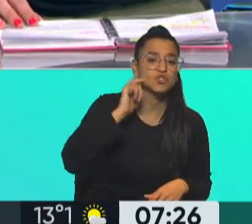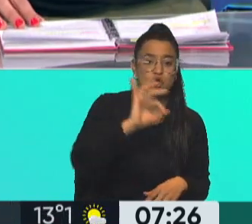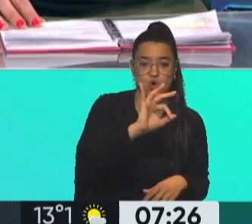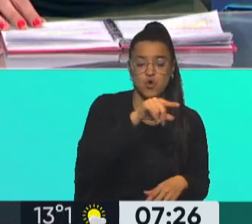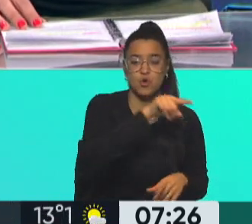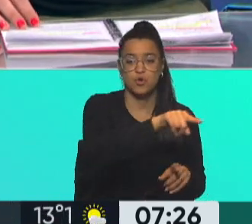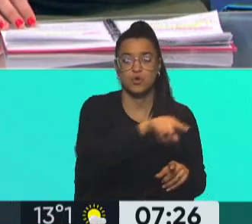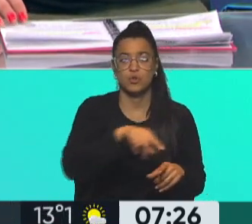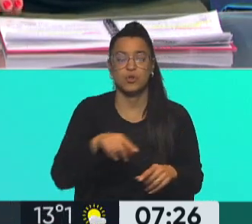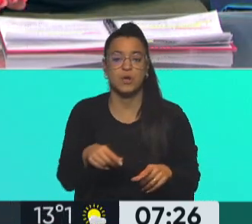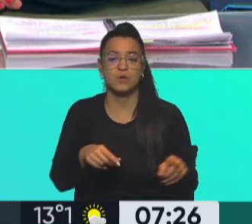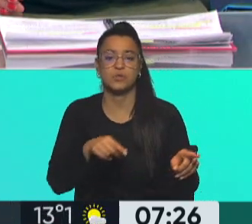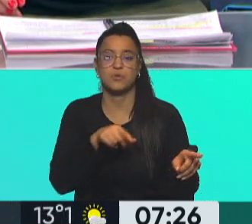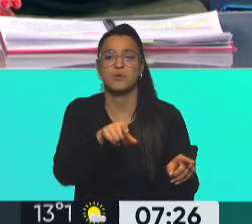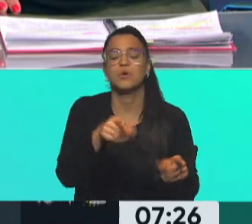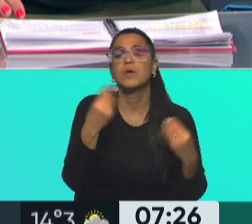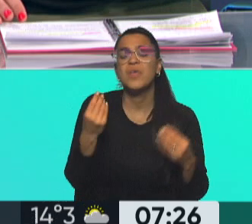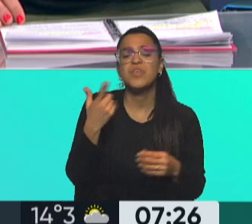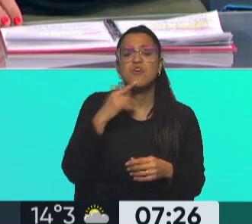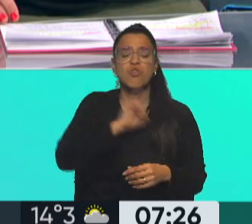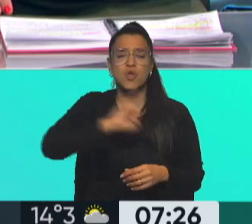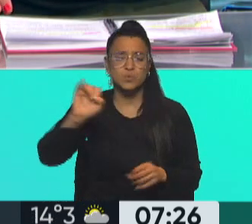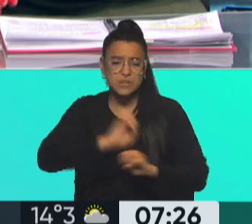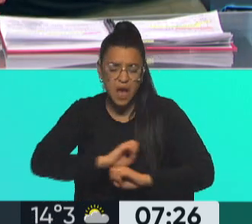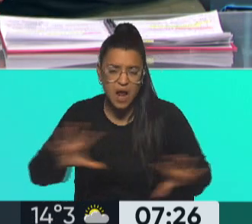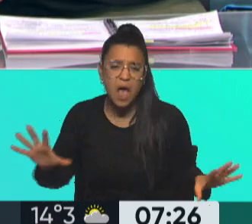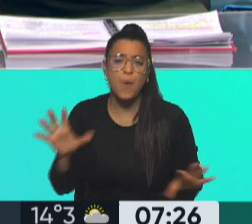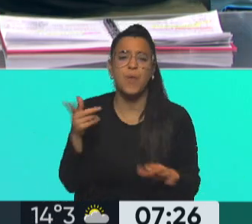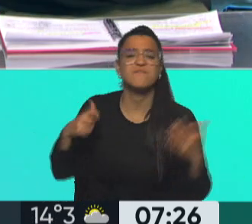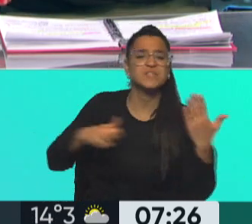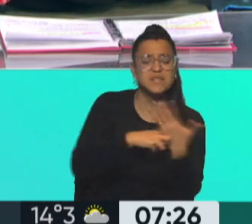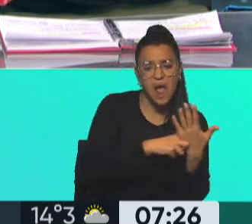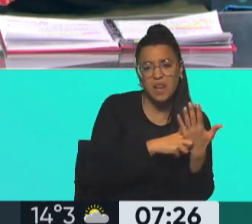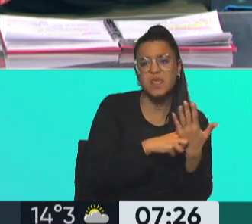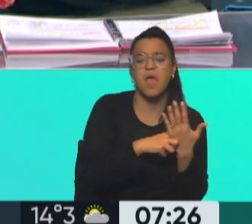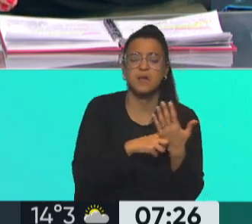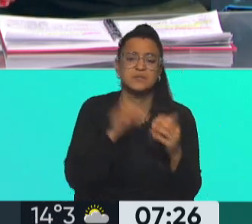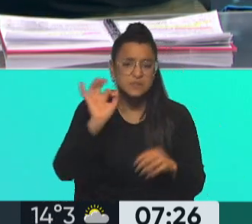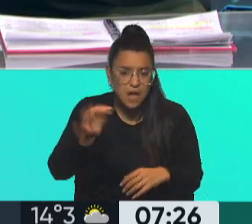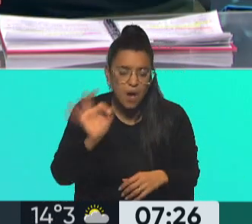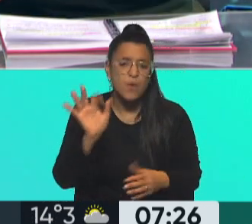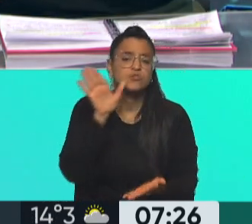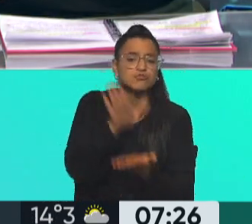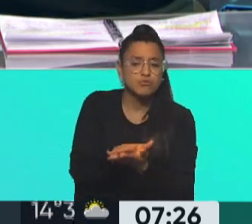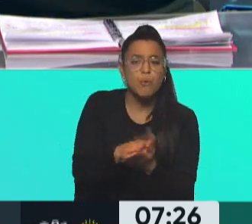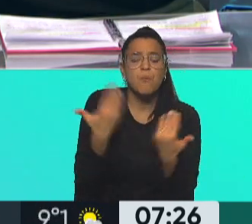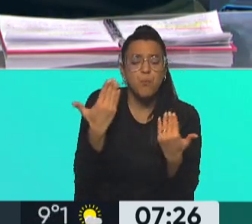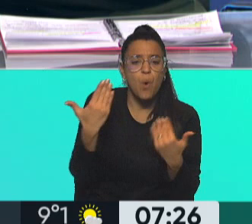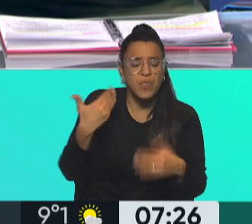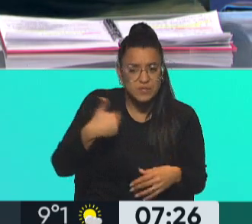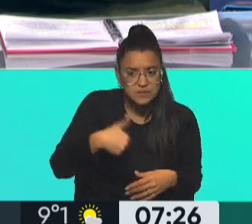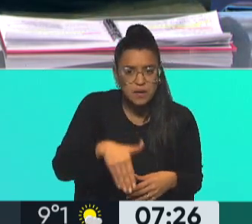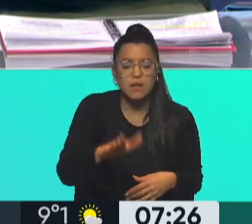él, hizo una denuncia muy grave y dijo que la policía y la fiscalía sabían sobre el posible atentado